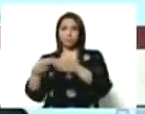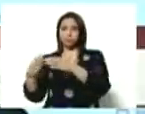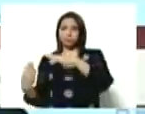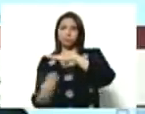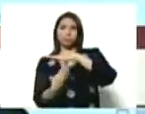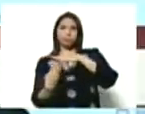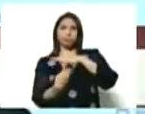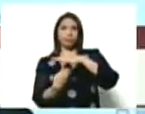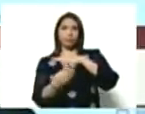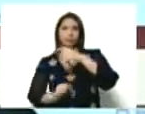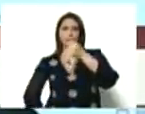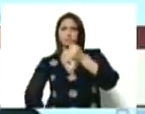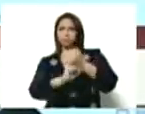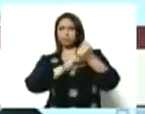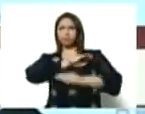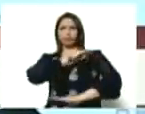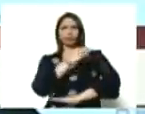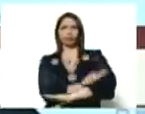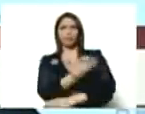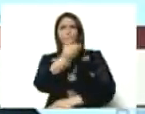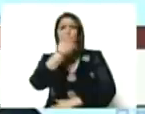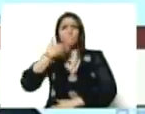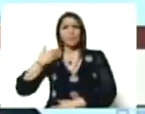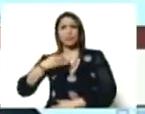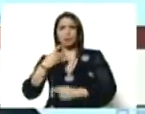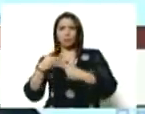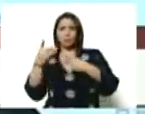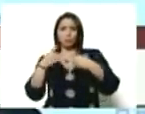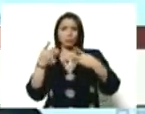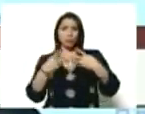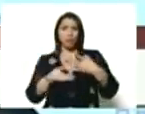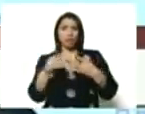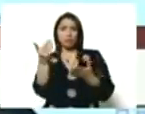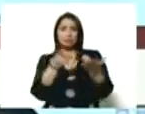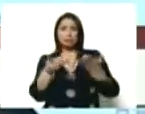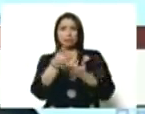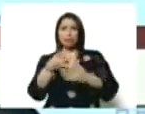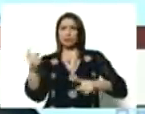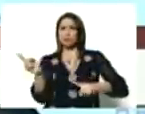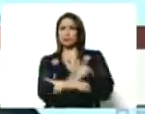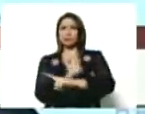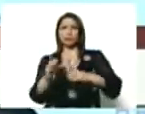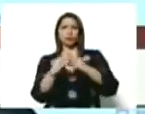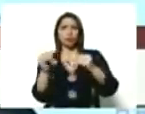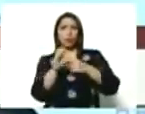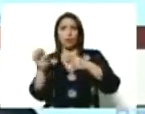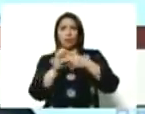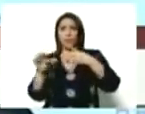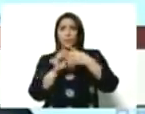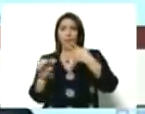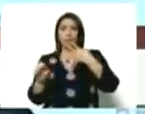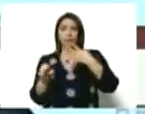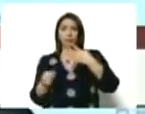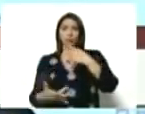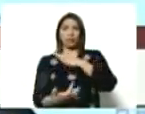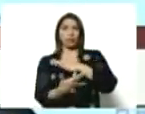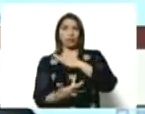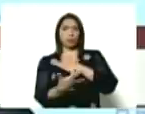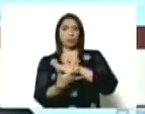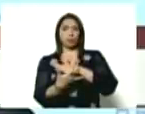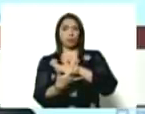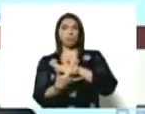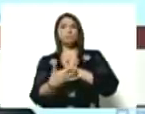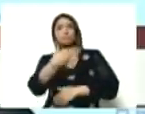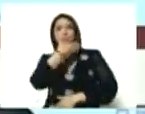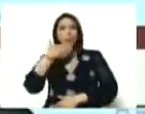ABS para dar mayor robustez, mejorar los detalles de diseño, optimizar todos los elementos electrónicos de la arquitectura de la máquina de votación y